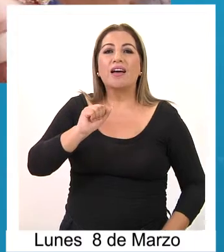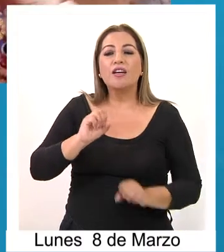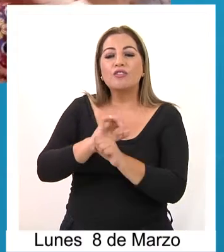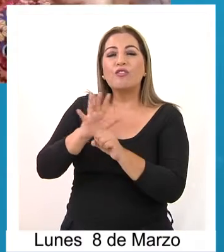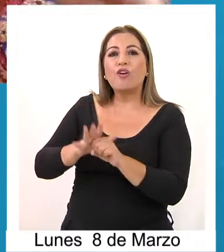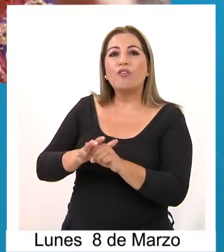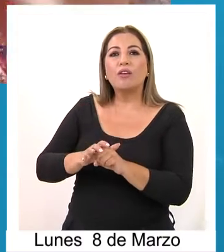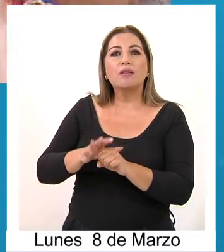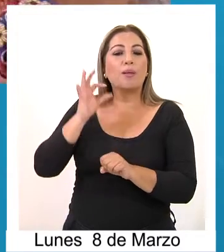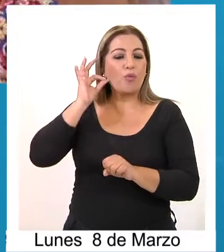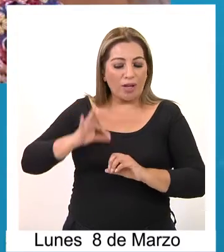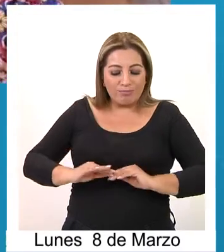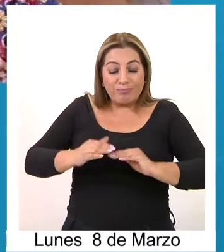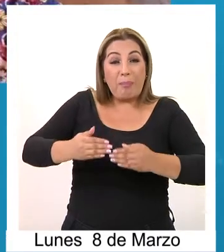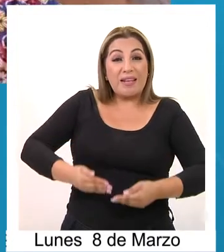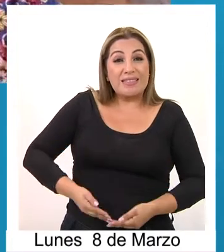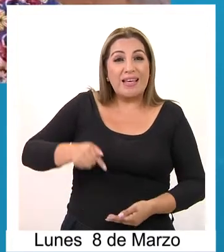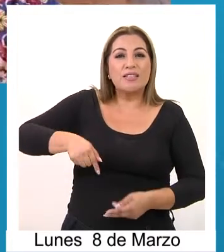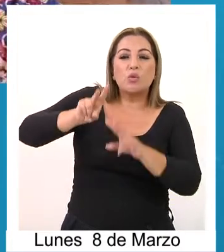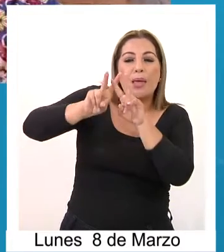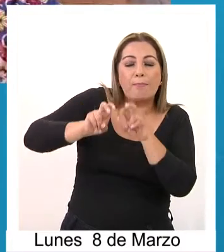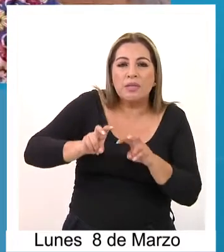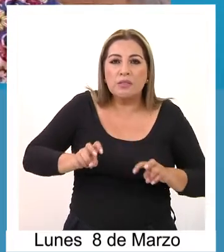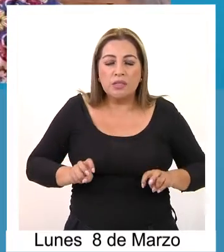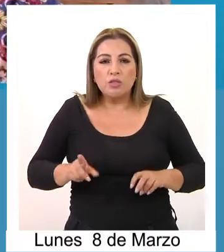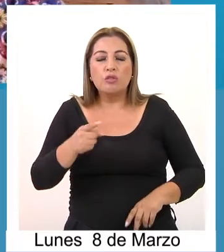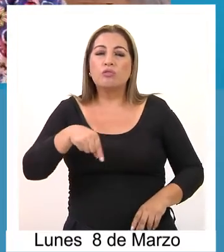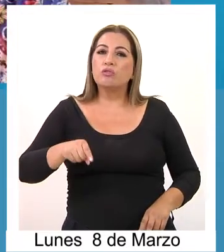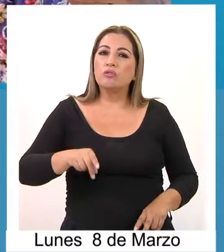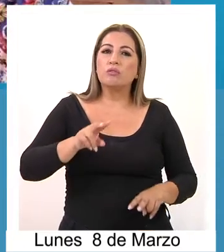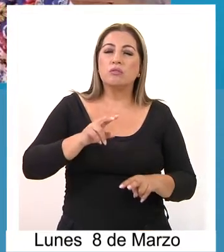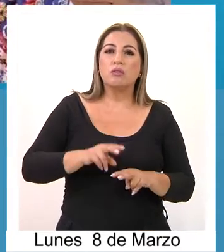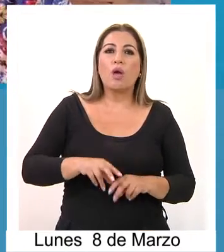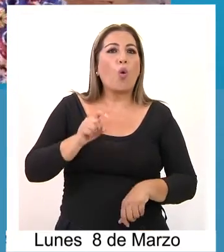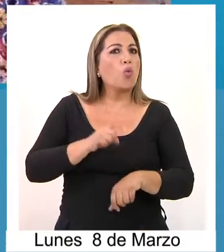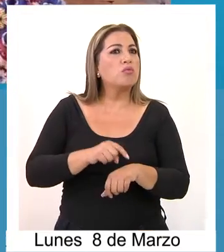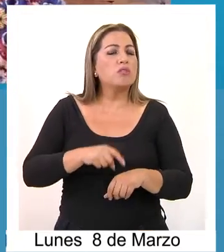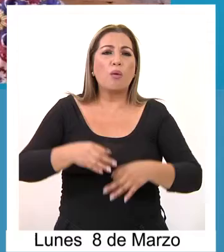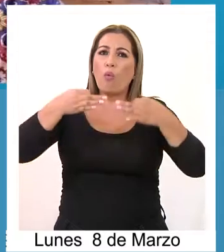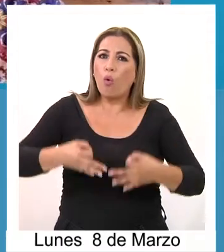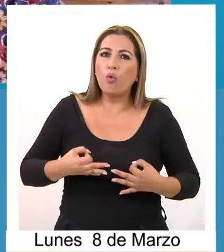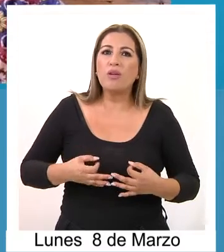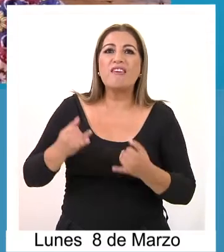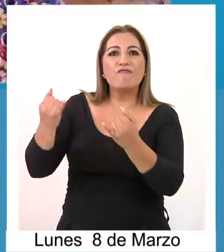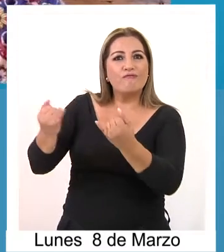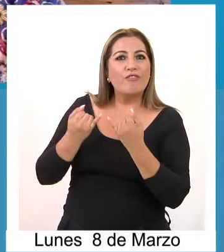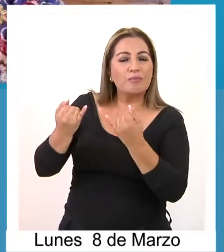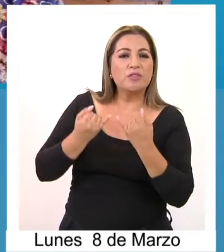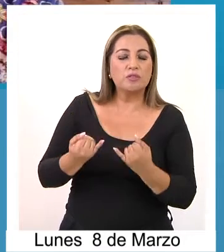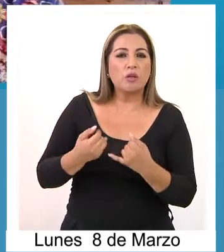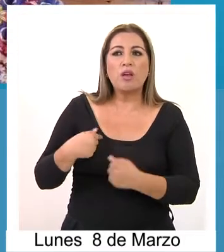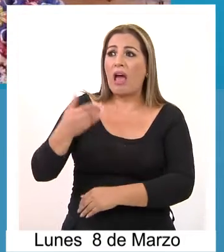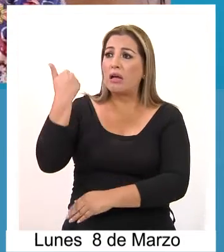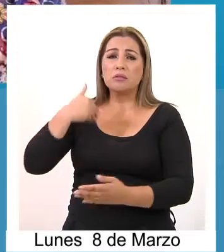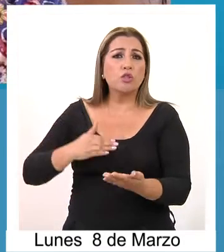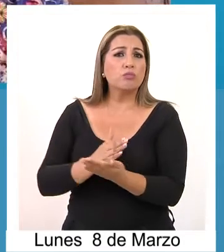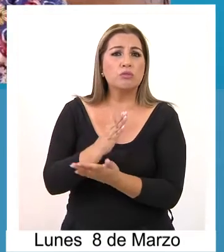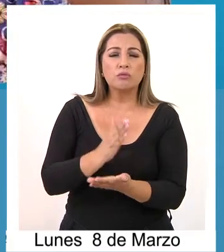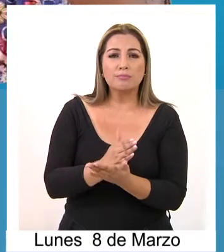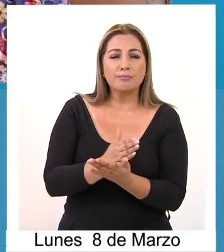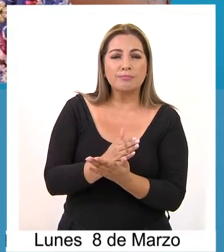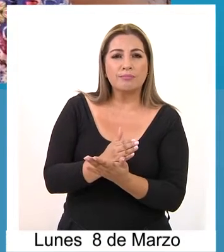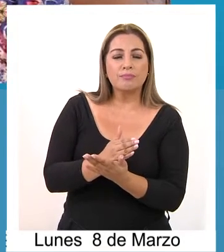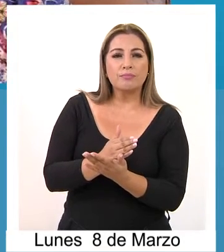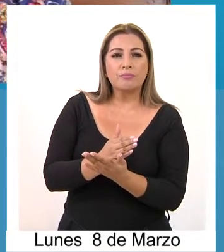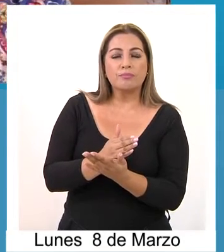el coronavirus en gestante, y que estamos teniendo a tiempo real prácticamente la información. Al principio, los